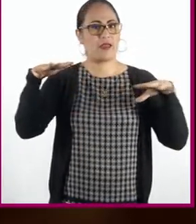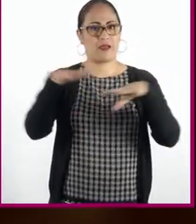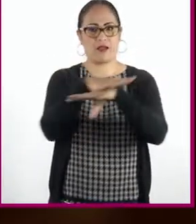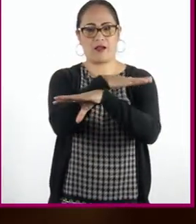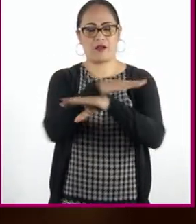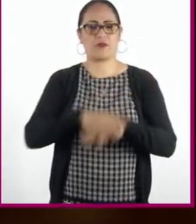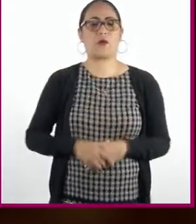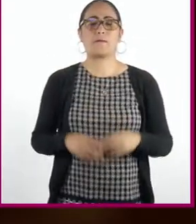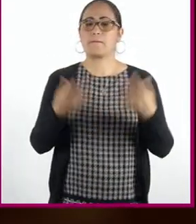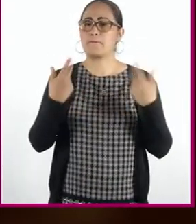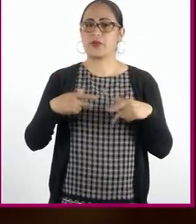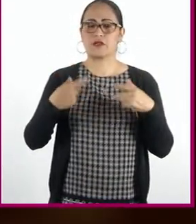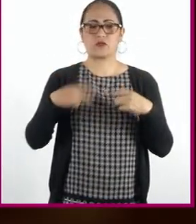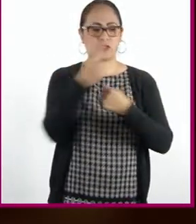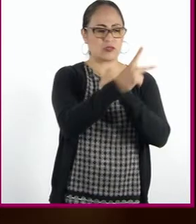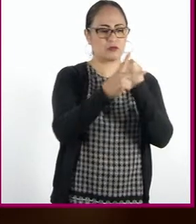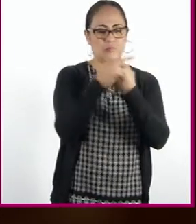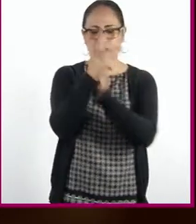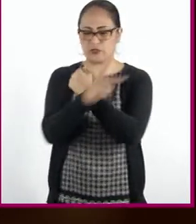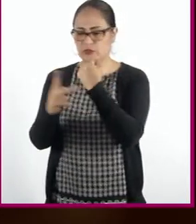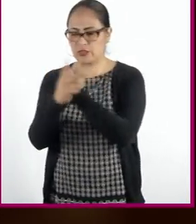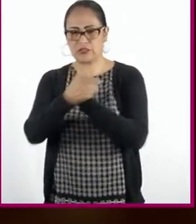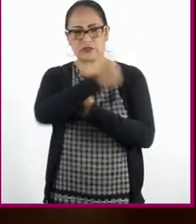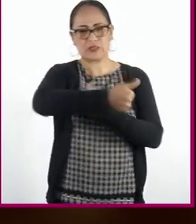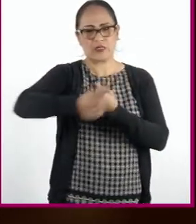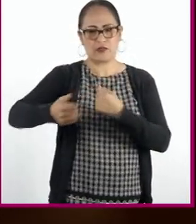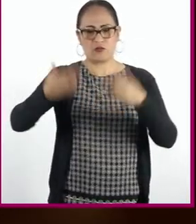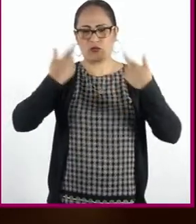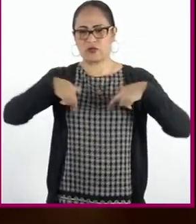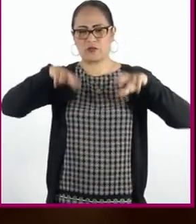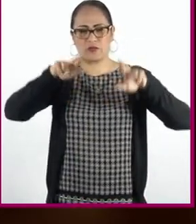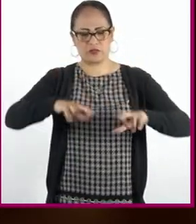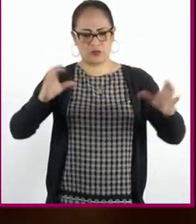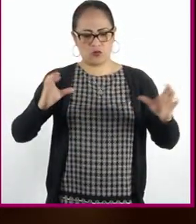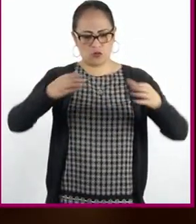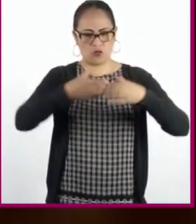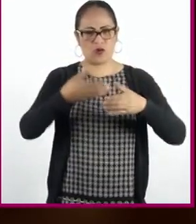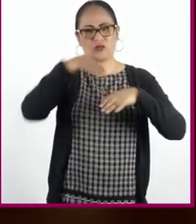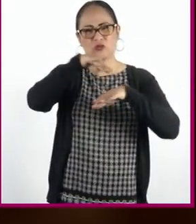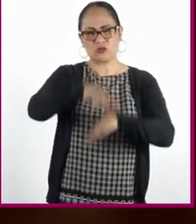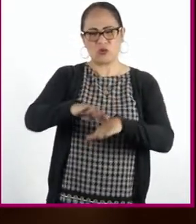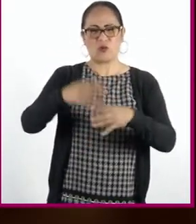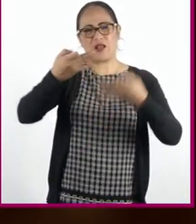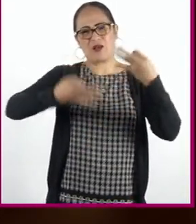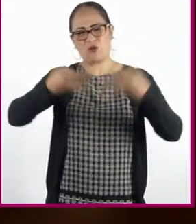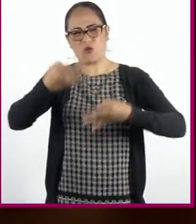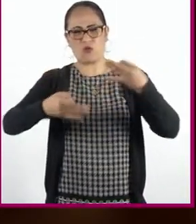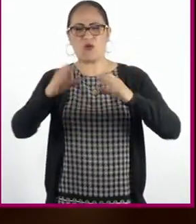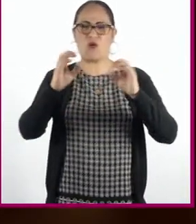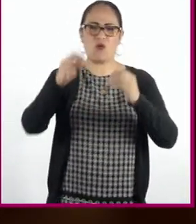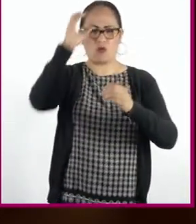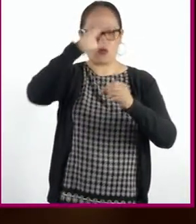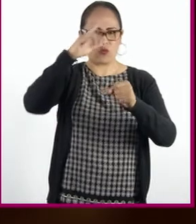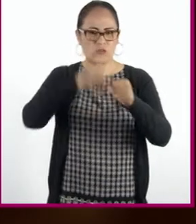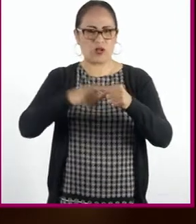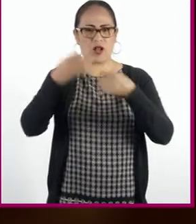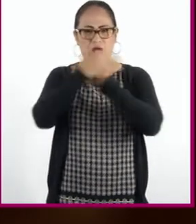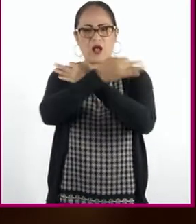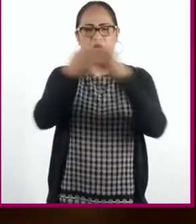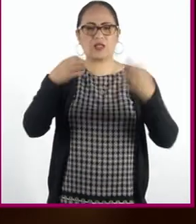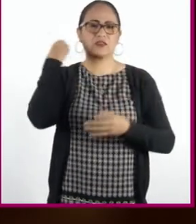Elaborada por representantes de todas las regiones del mundo con diferentes antecedentes jurídicos y culturales, la declaración fue proclamada por la